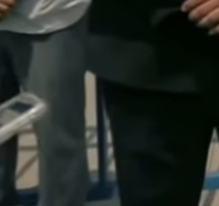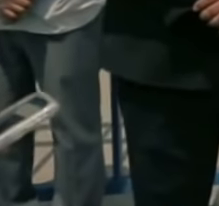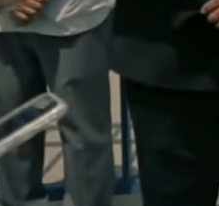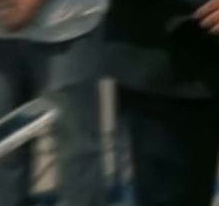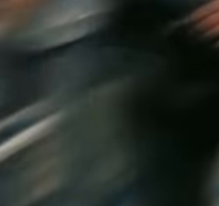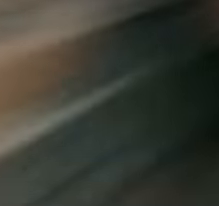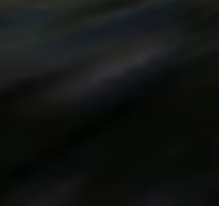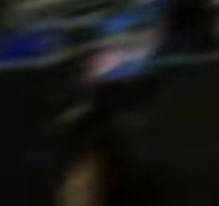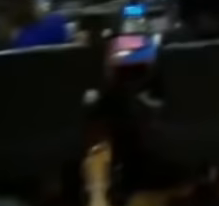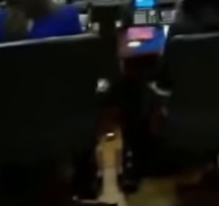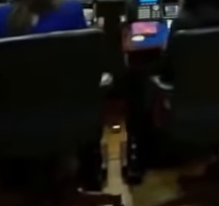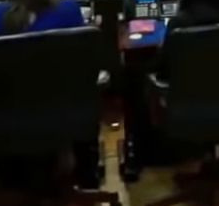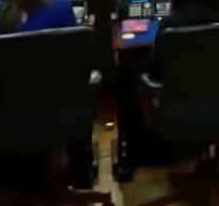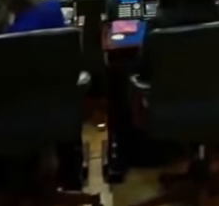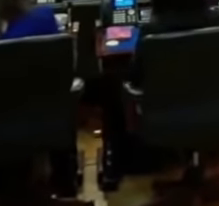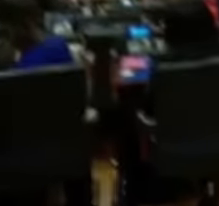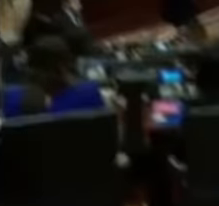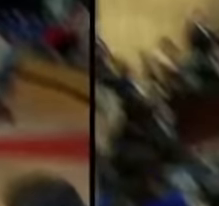y